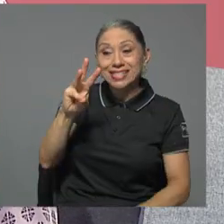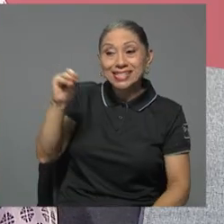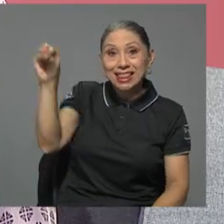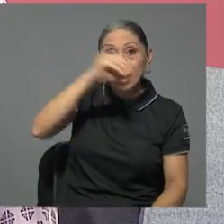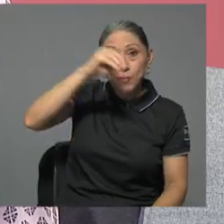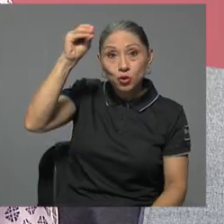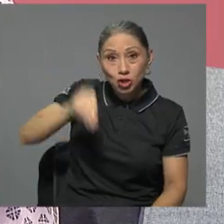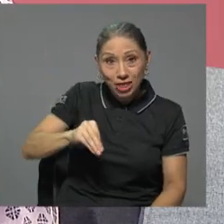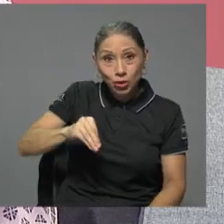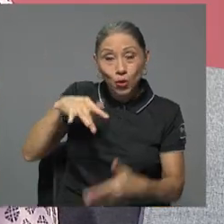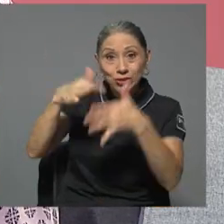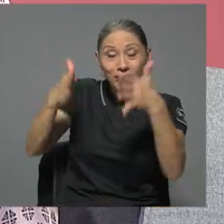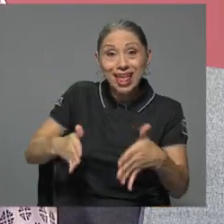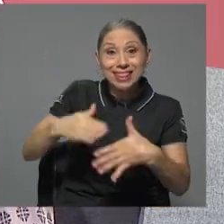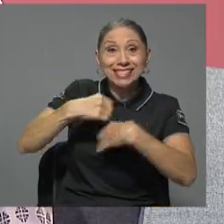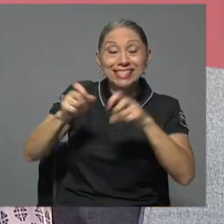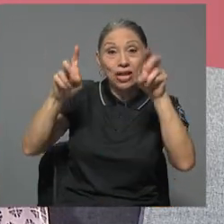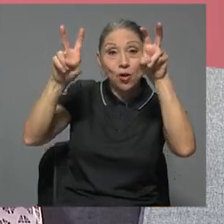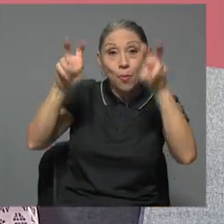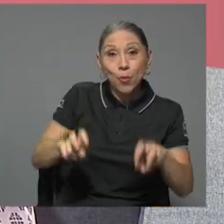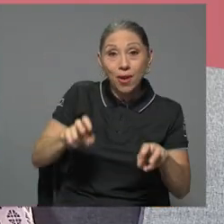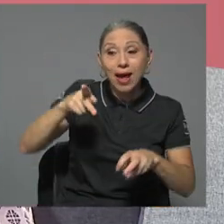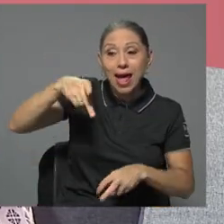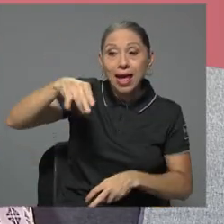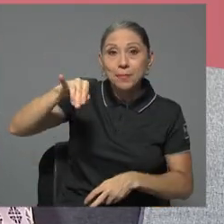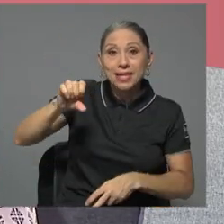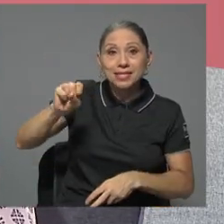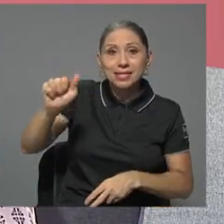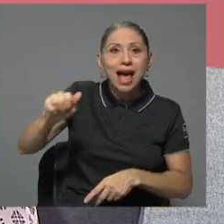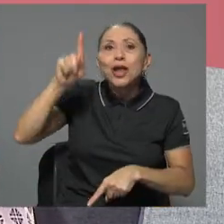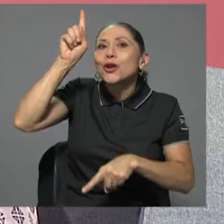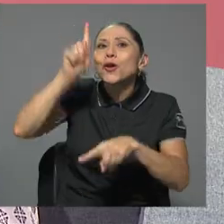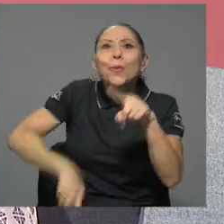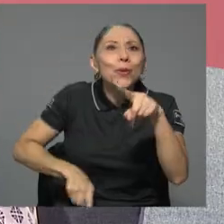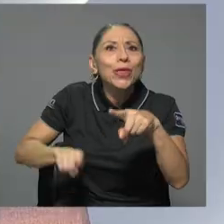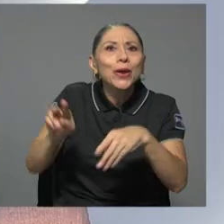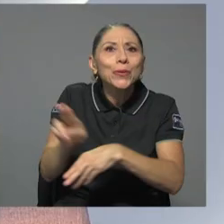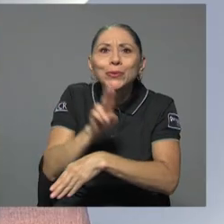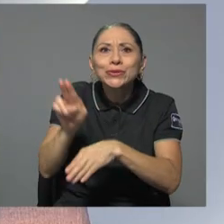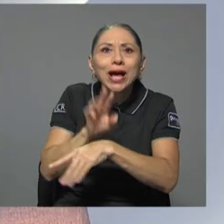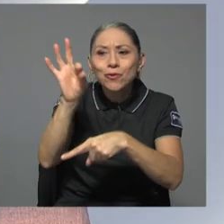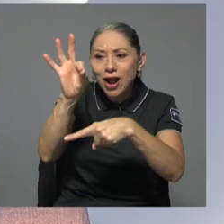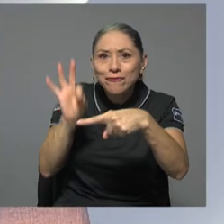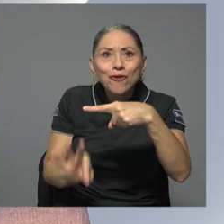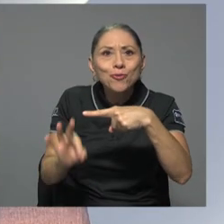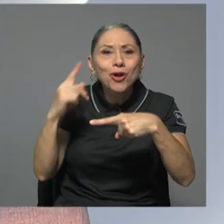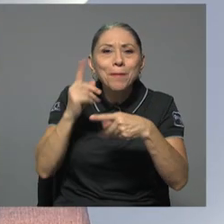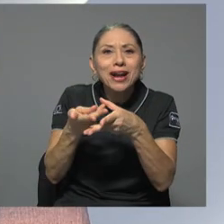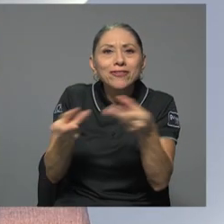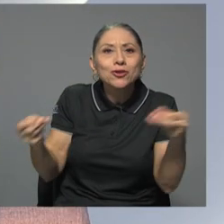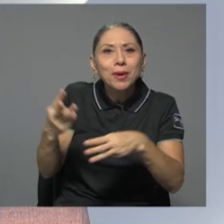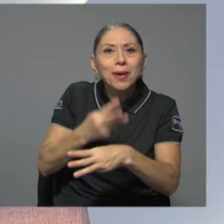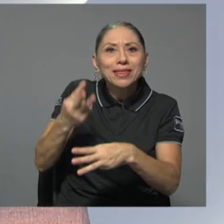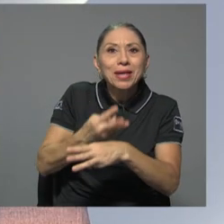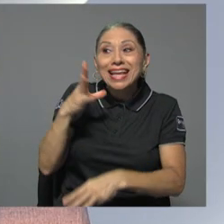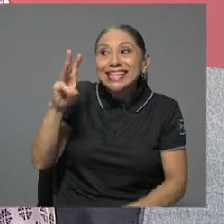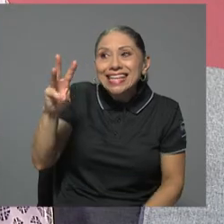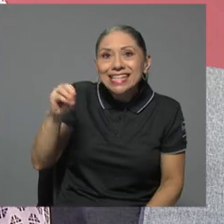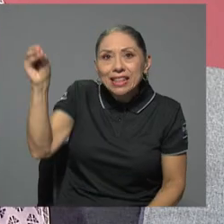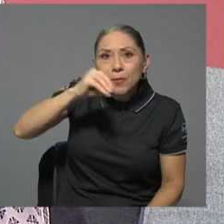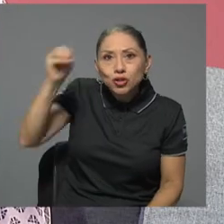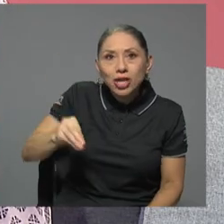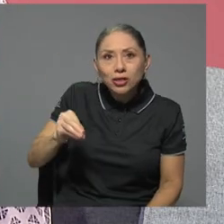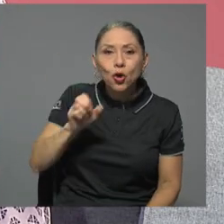la prueba pisa no fueron capaces de utilizar una fórmula para resolver un problema matemático el 60 por ciento el 32 por ciento